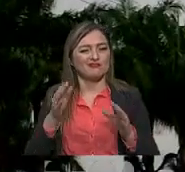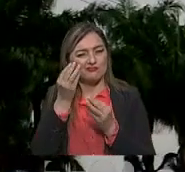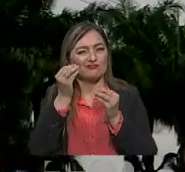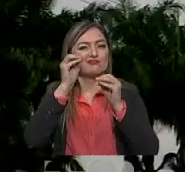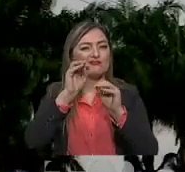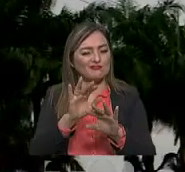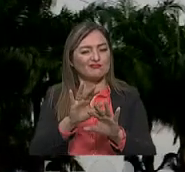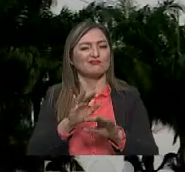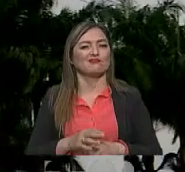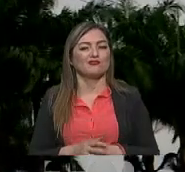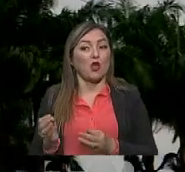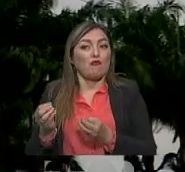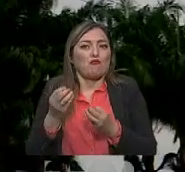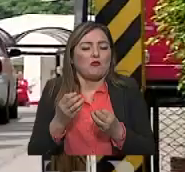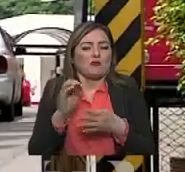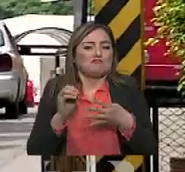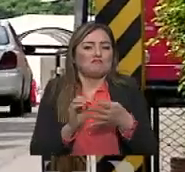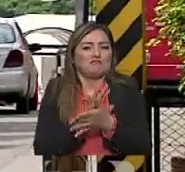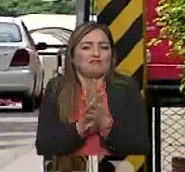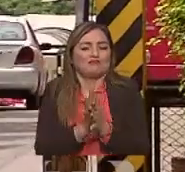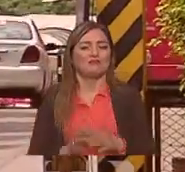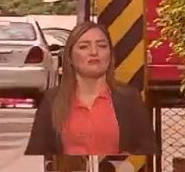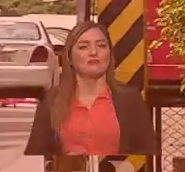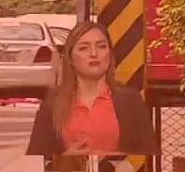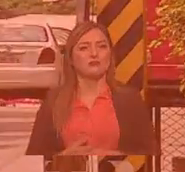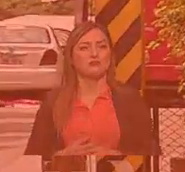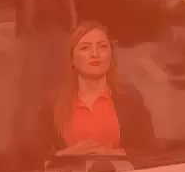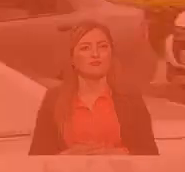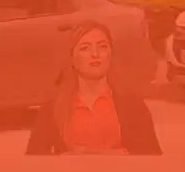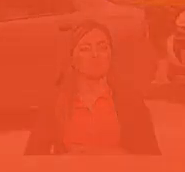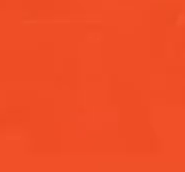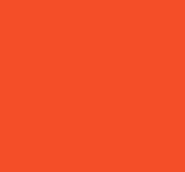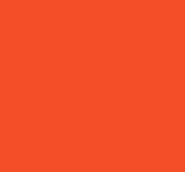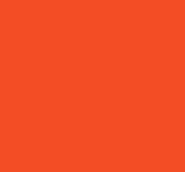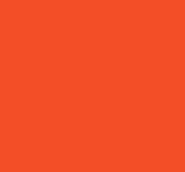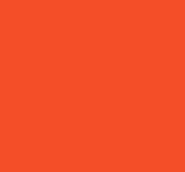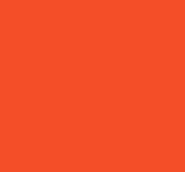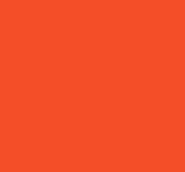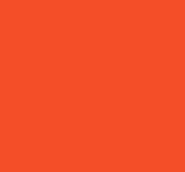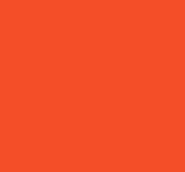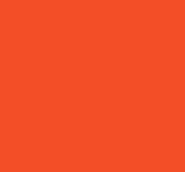información con la que no cuenta la CENESIT. En Guayaquil, Carlos Acoto, 24.